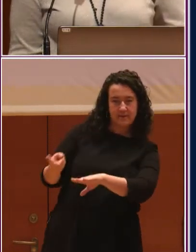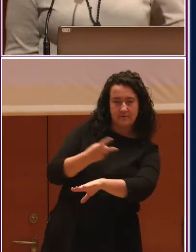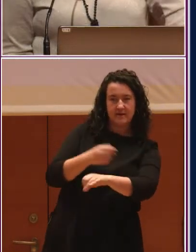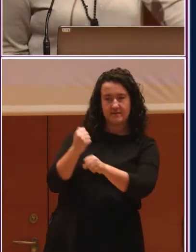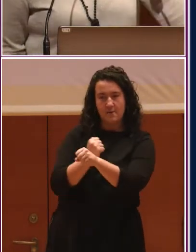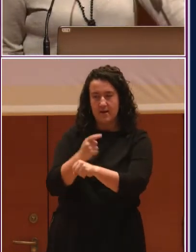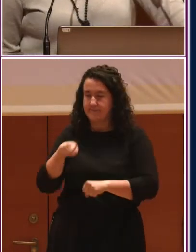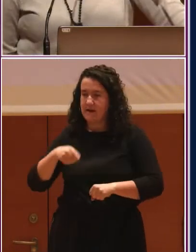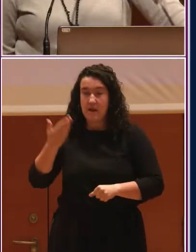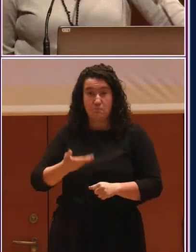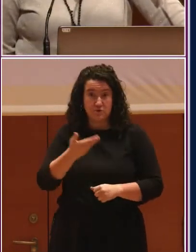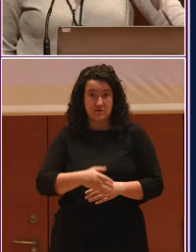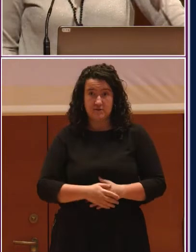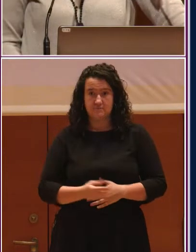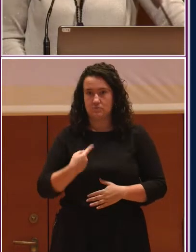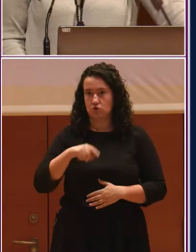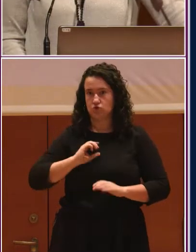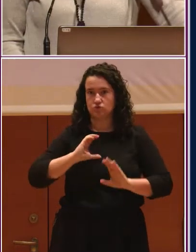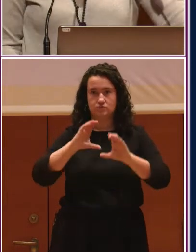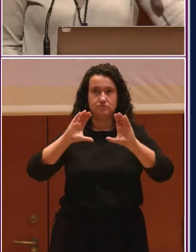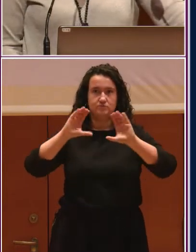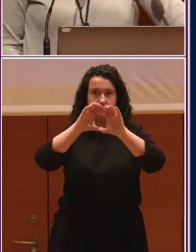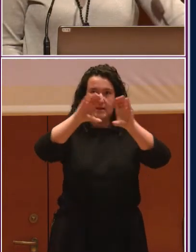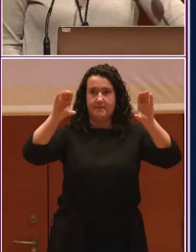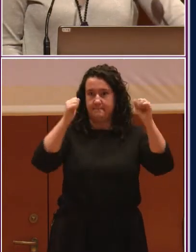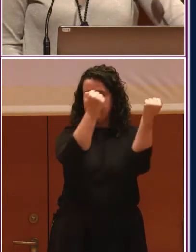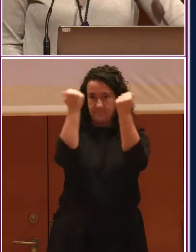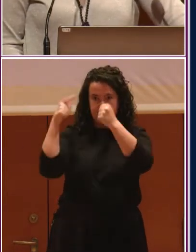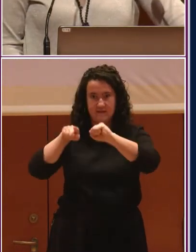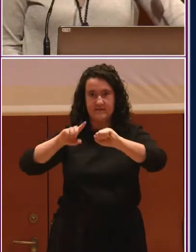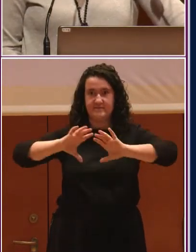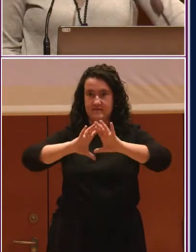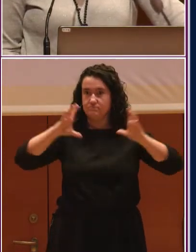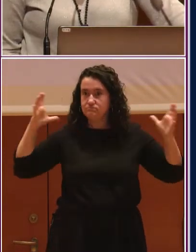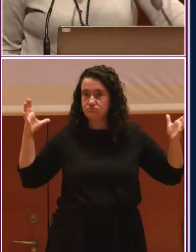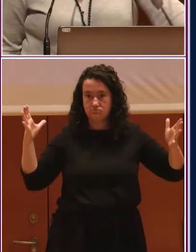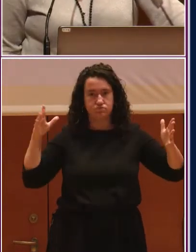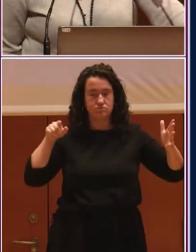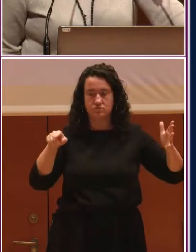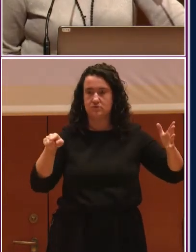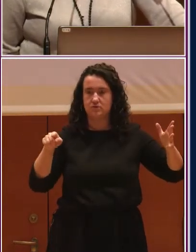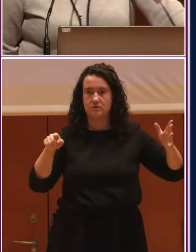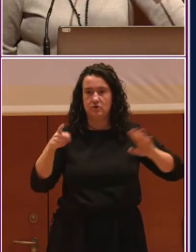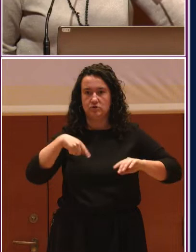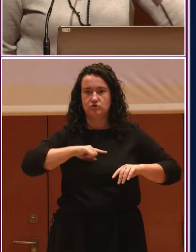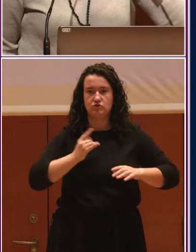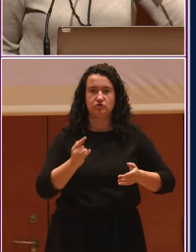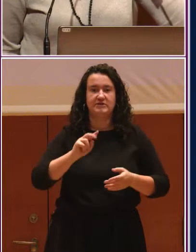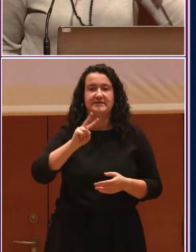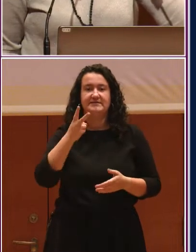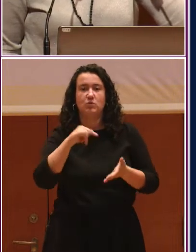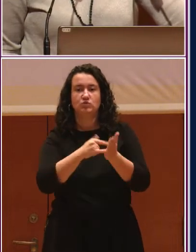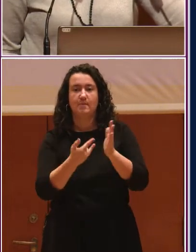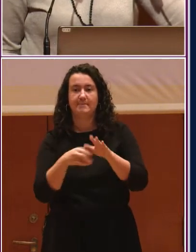detectar y prevenir la violencia machista entre contra mujeres mayores de 65 años